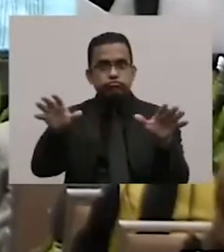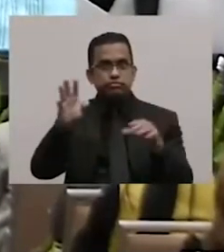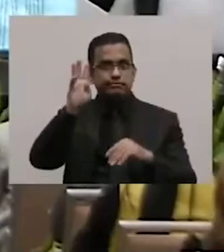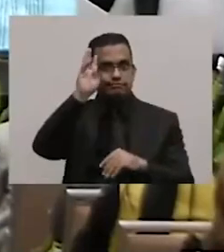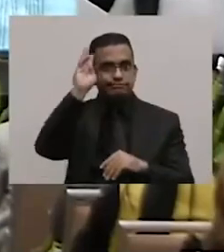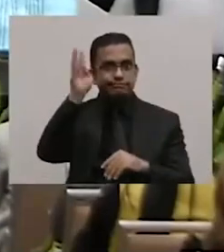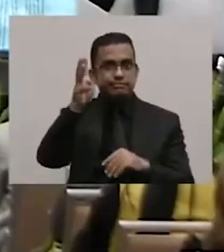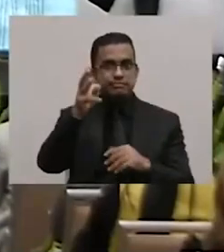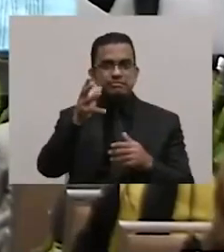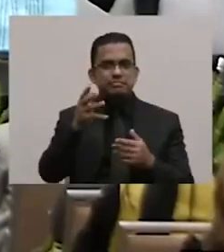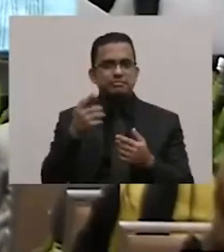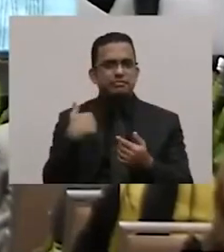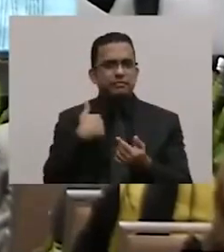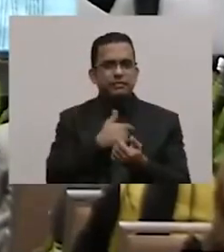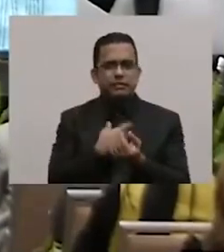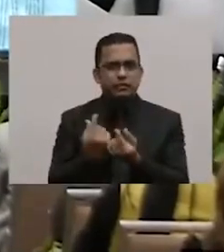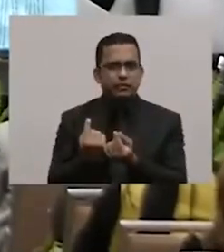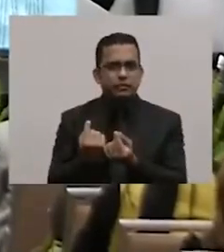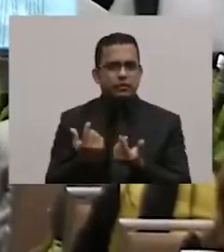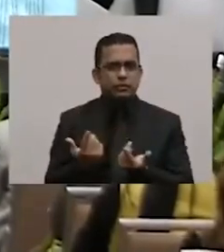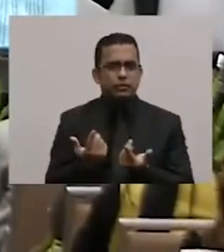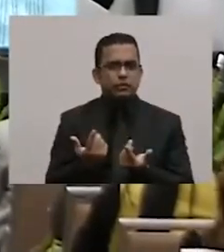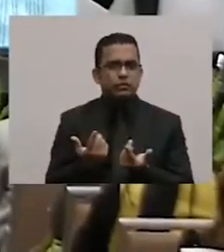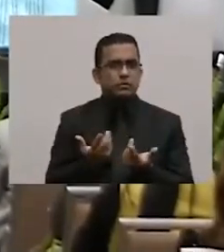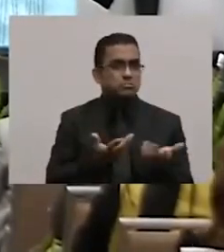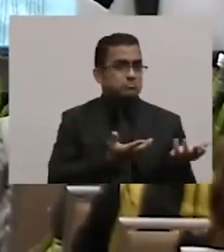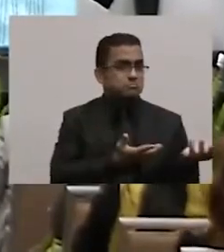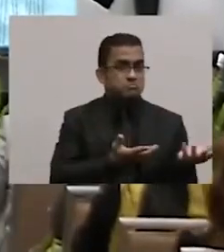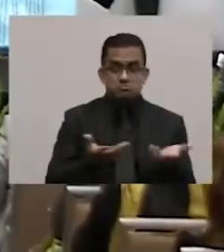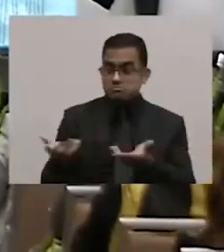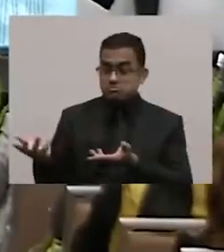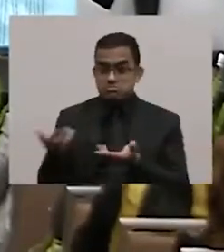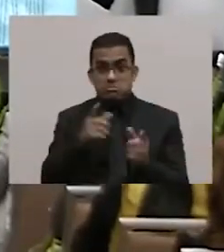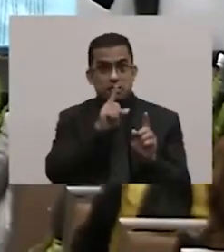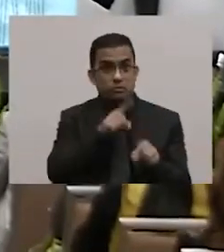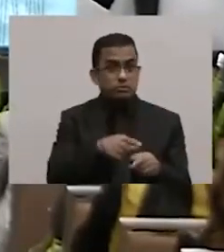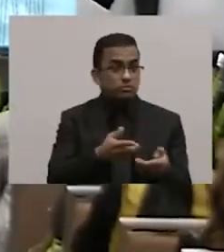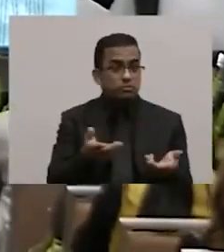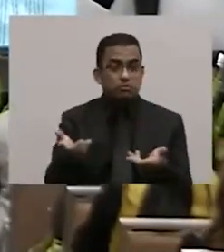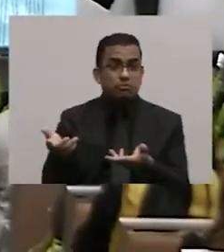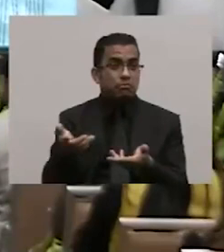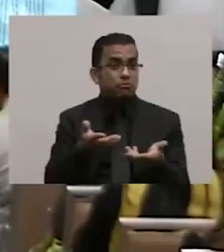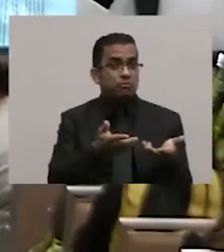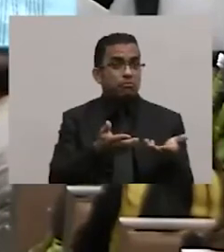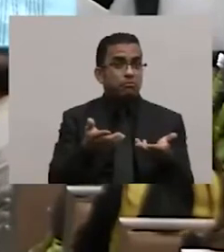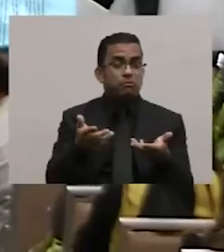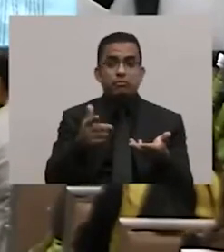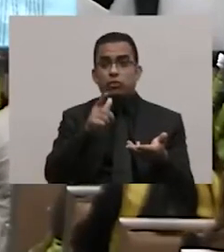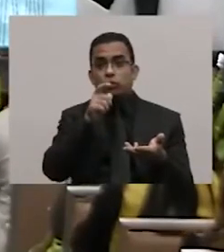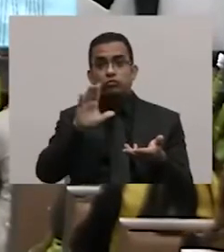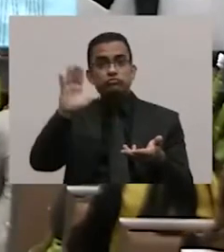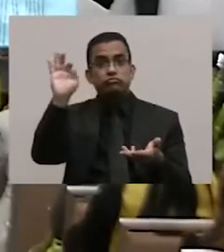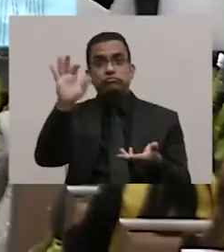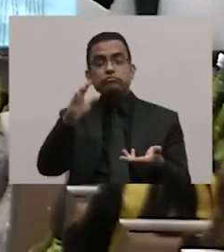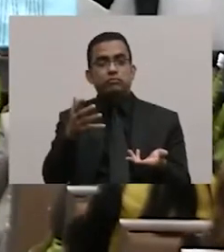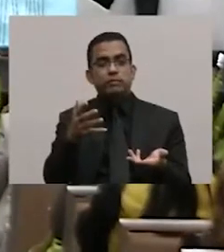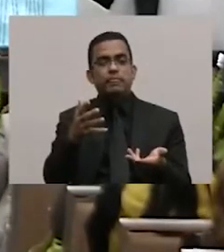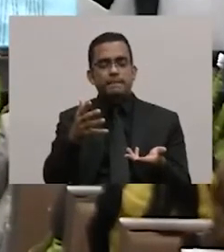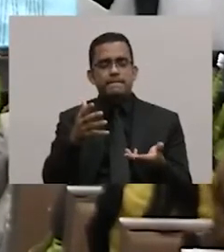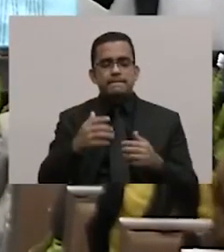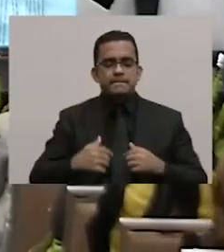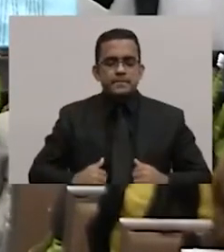Usted, director. El director. Bueno. ¿Quién quiere? ¿José quiere responder? Verifica. Lo primero que tengo que decir que